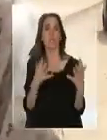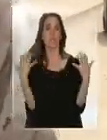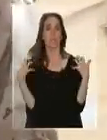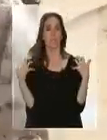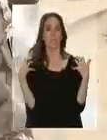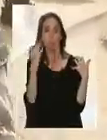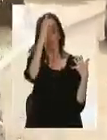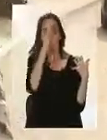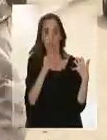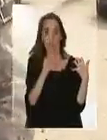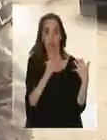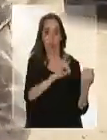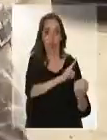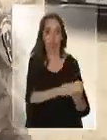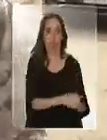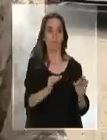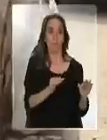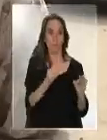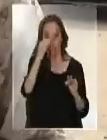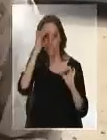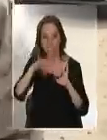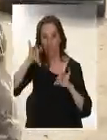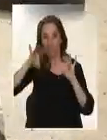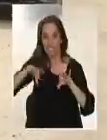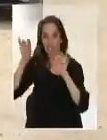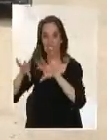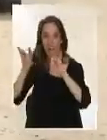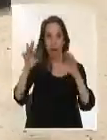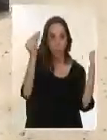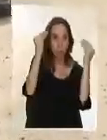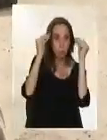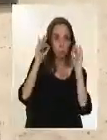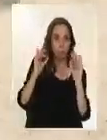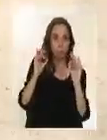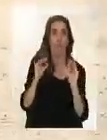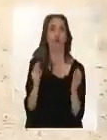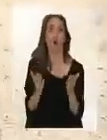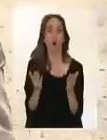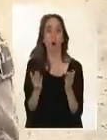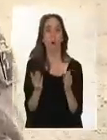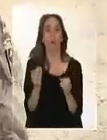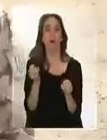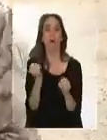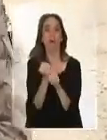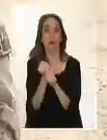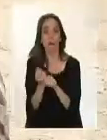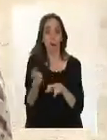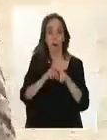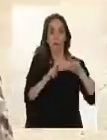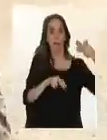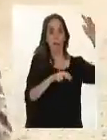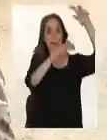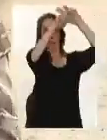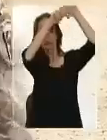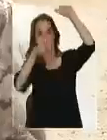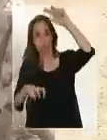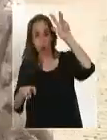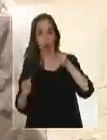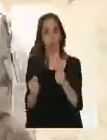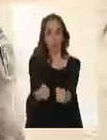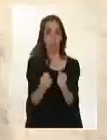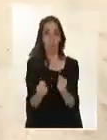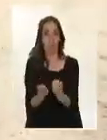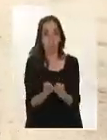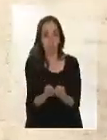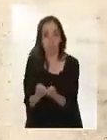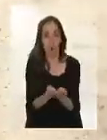especiales en cuanto a trabajos con plataformas de helicóptero, con plataformas sobre